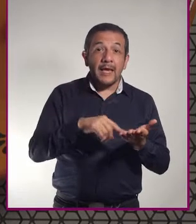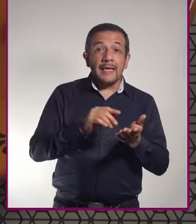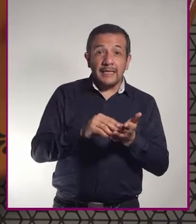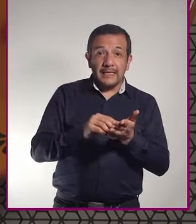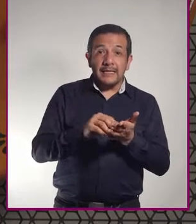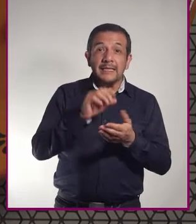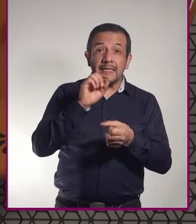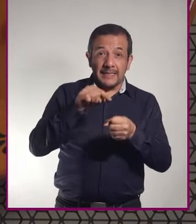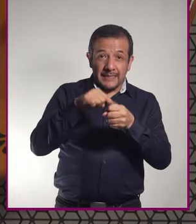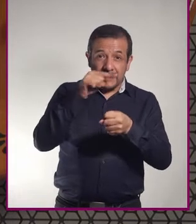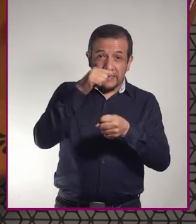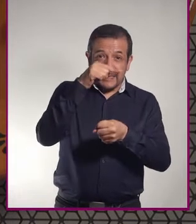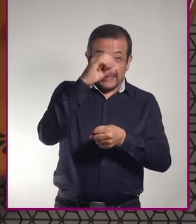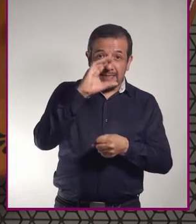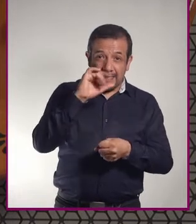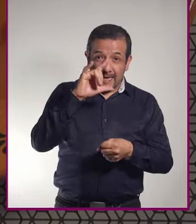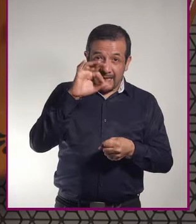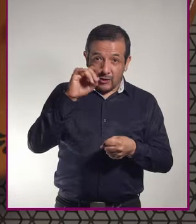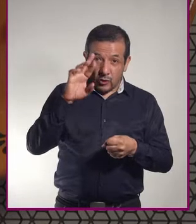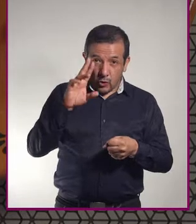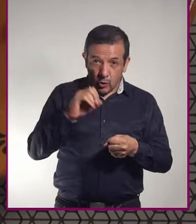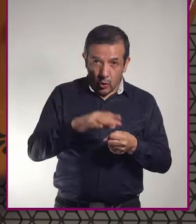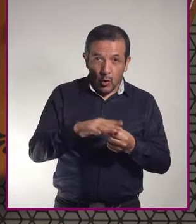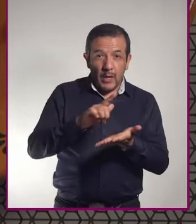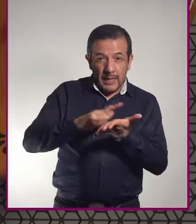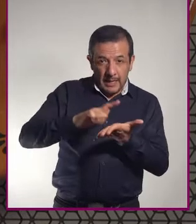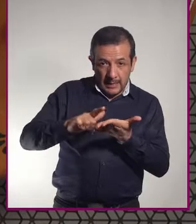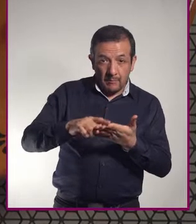desinfectado, 2 chiles verdes,